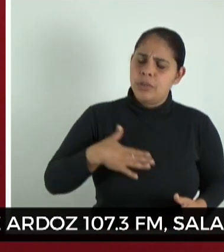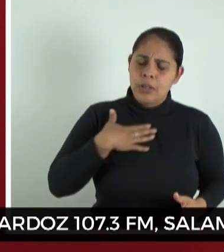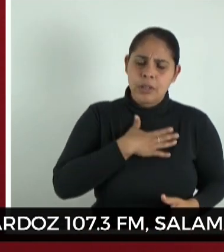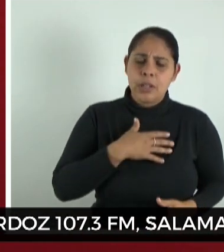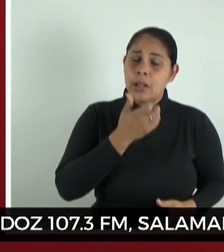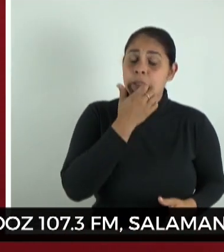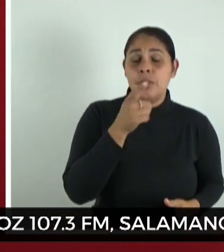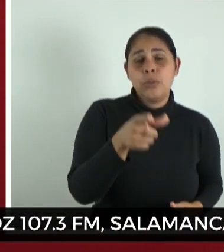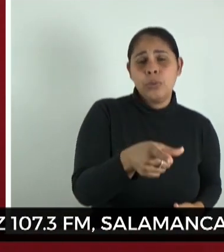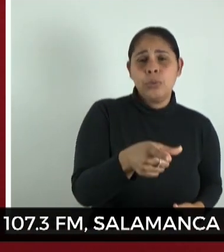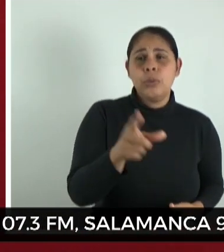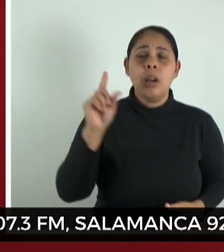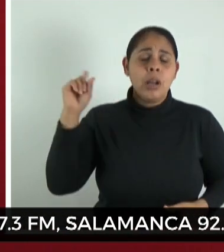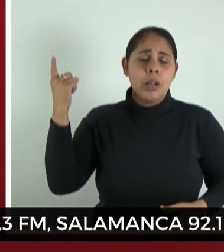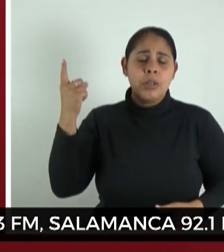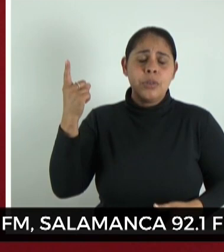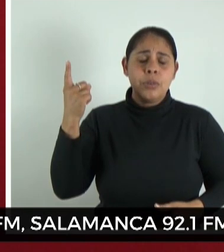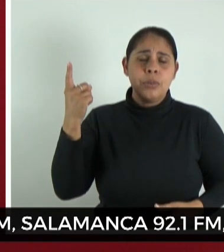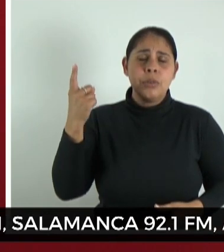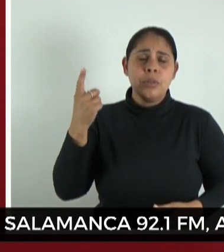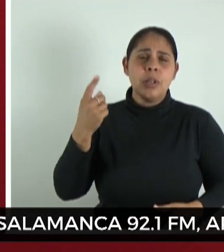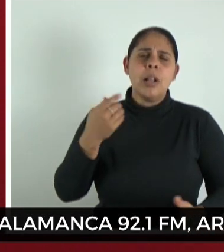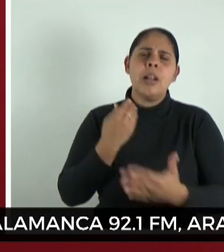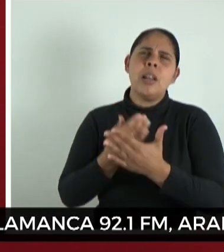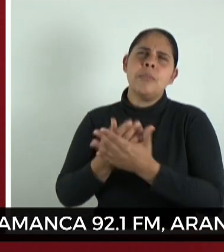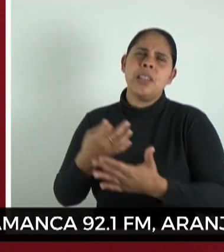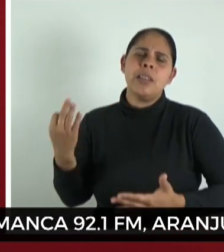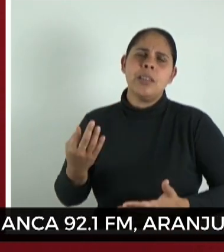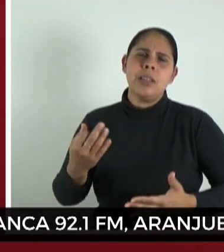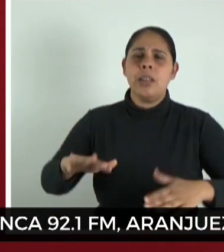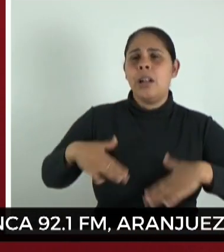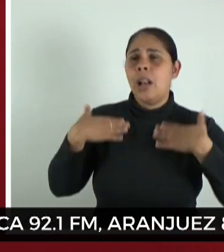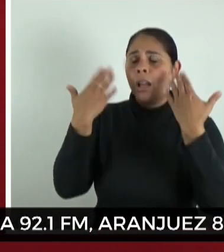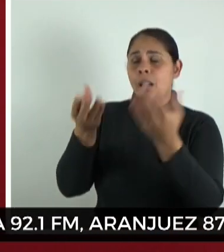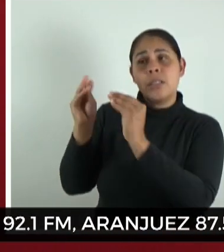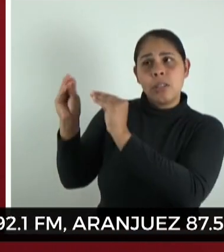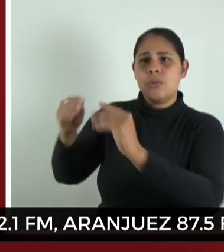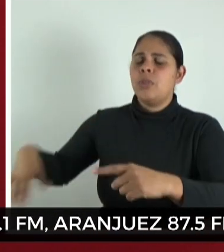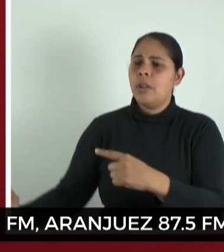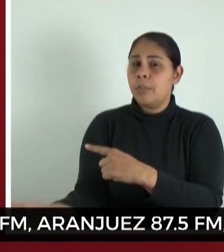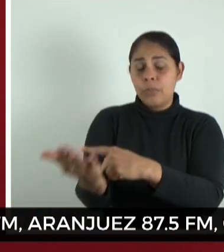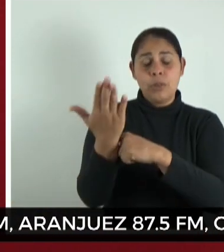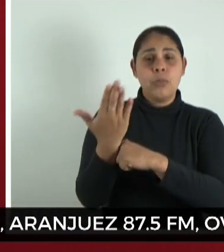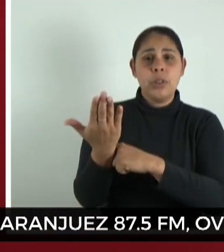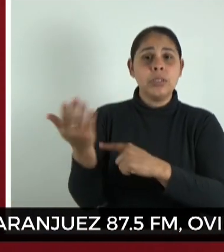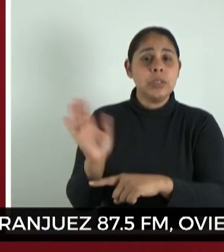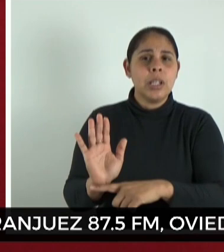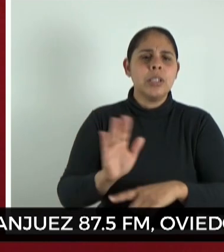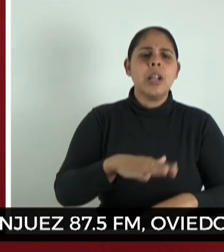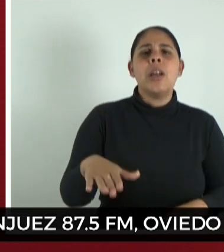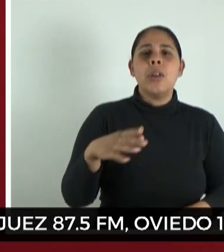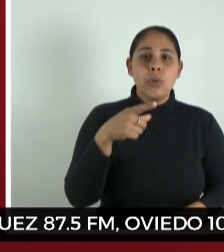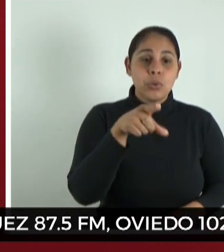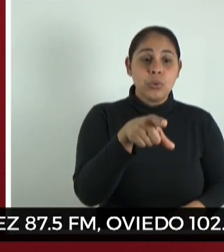si usted le pide a Él que Él demuestre su gracia, usted verá la gracia en su vida, en su matrimonio, en